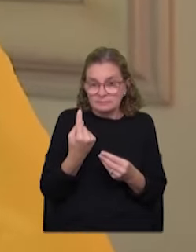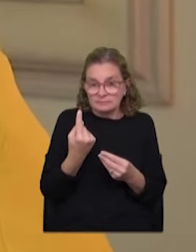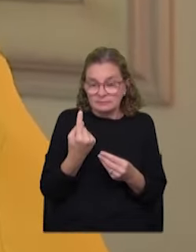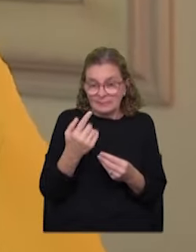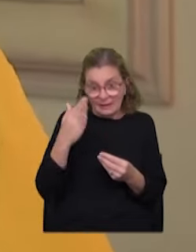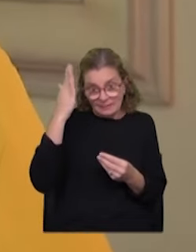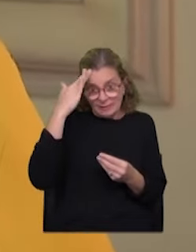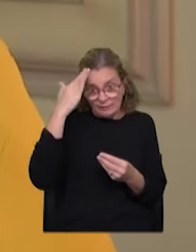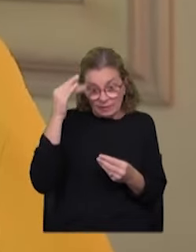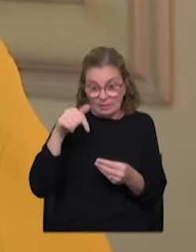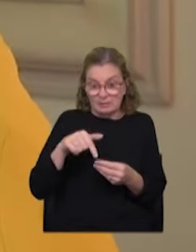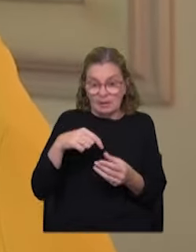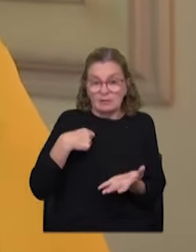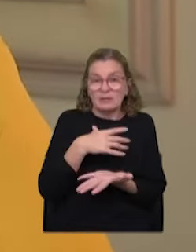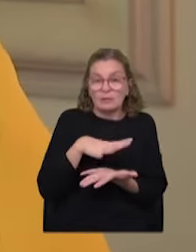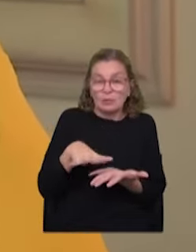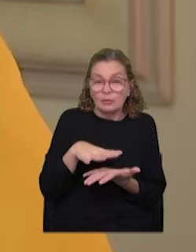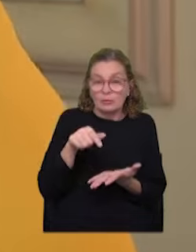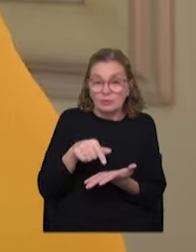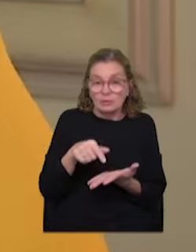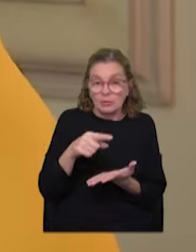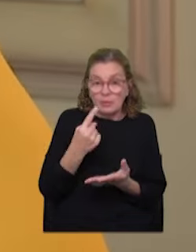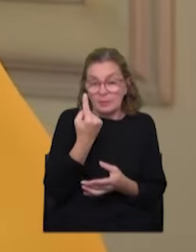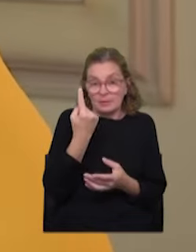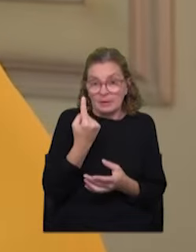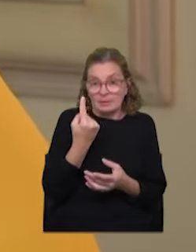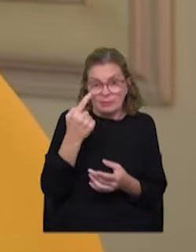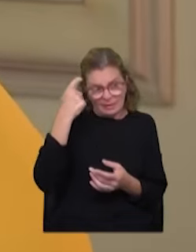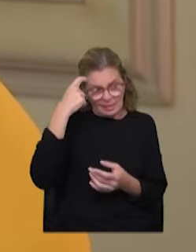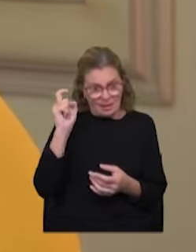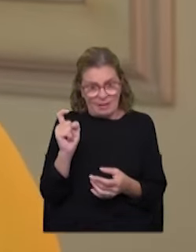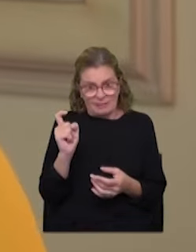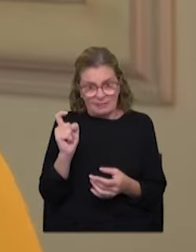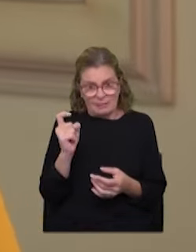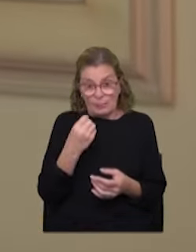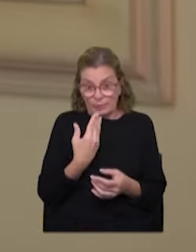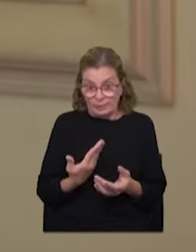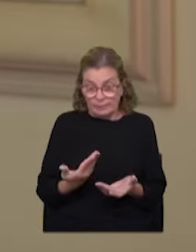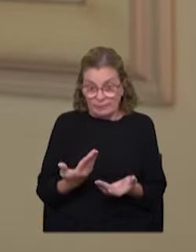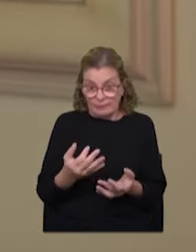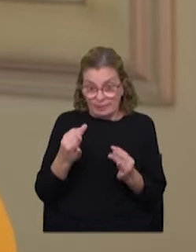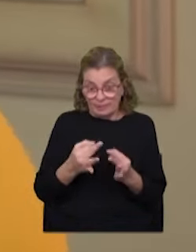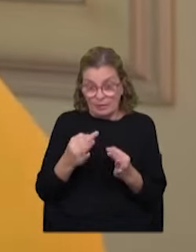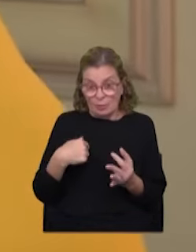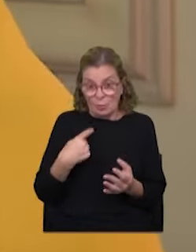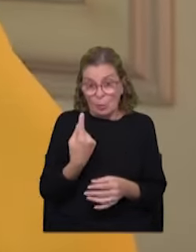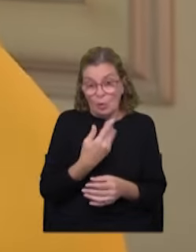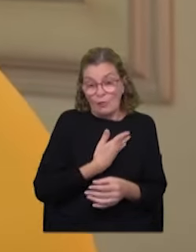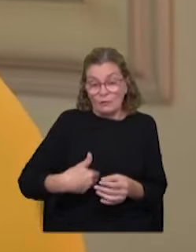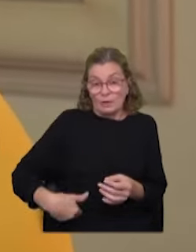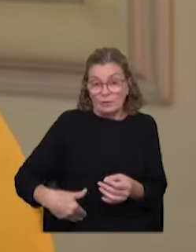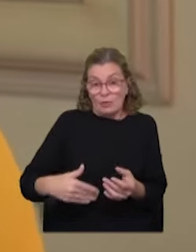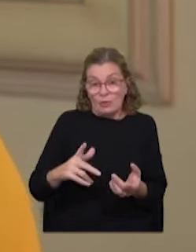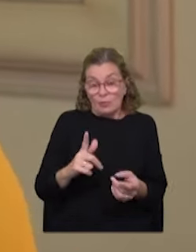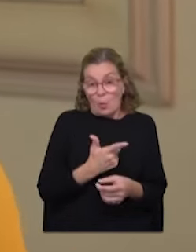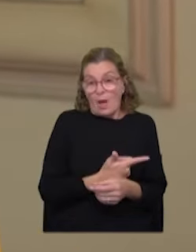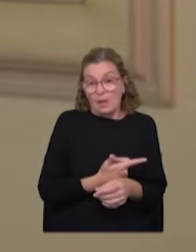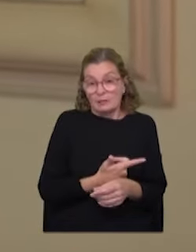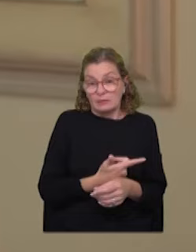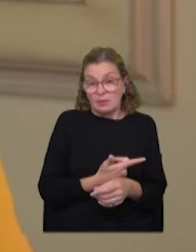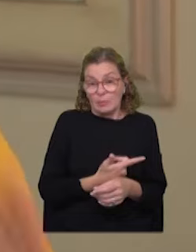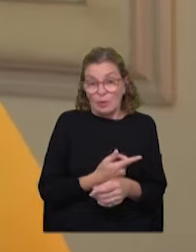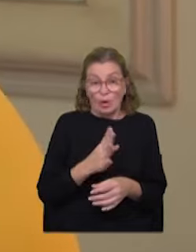entera de est de una circunstancia de este tenor lo primero que se le ocurre es bueno este en realidad en un gobierno que no tiene como